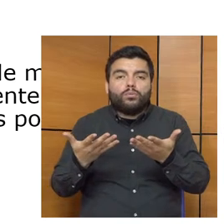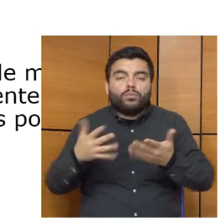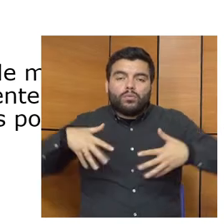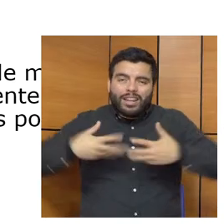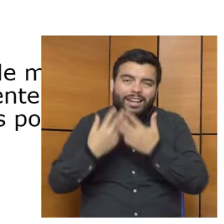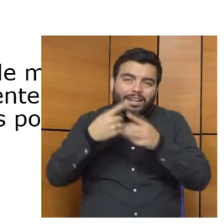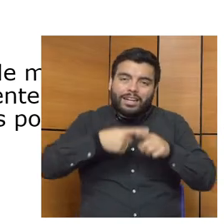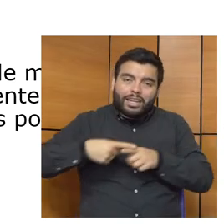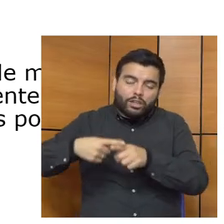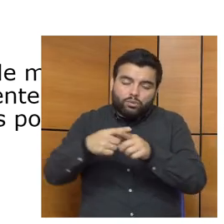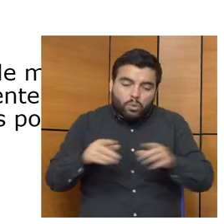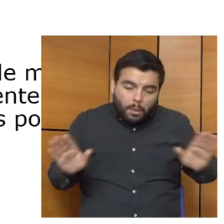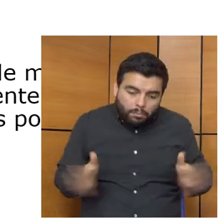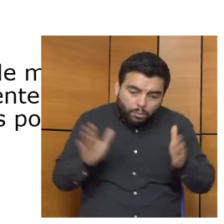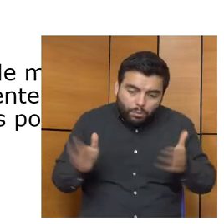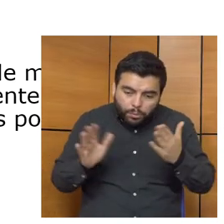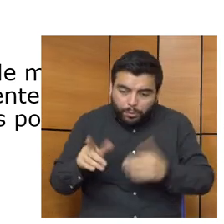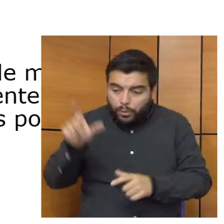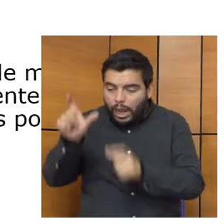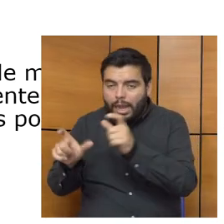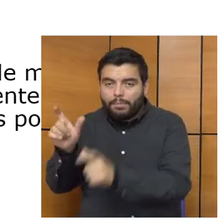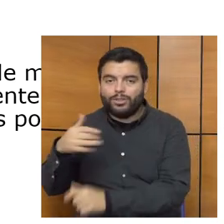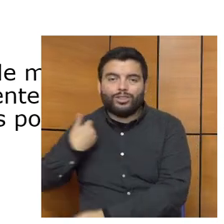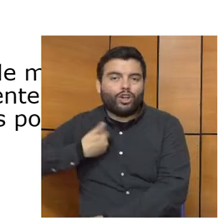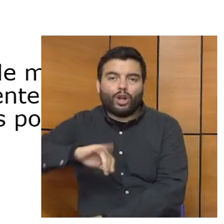redes sociales en ese grupo que es apático tecnológicamente?